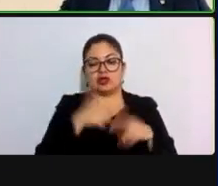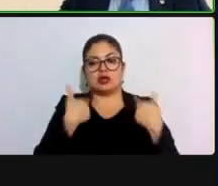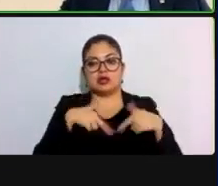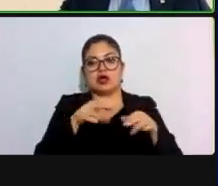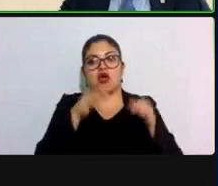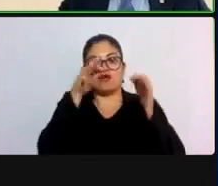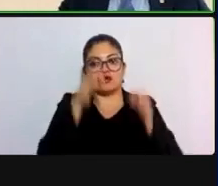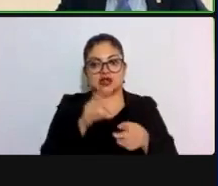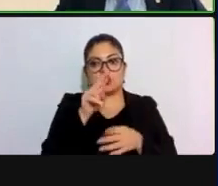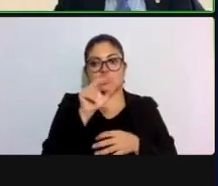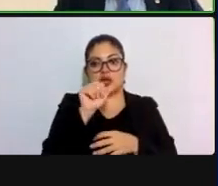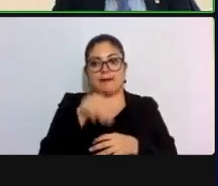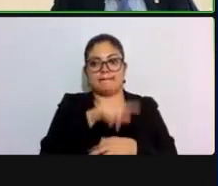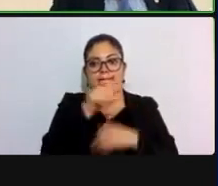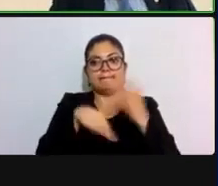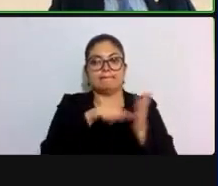Los Ángeles.